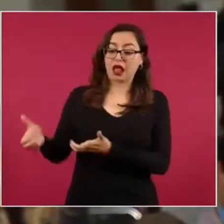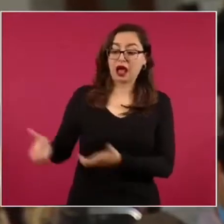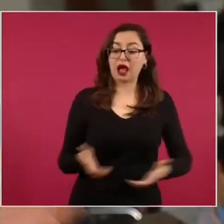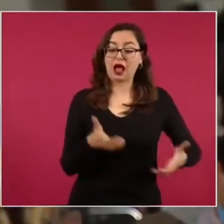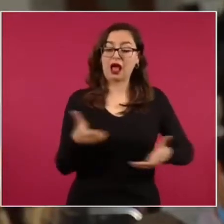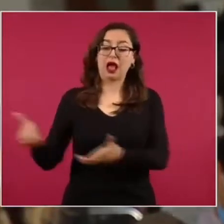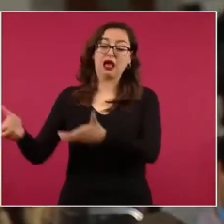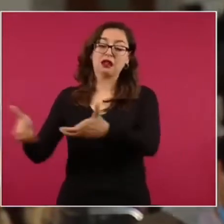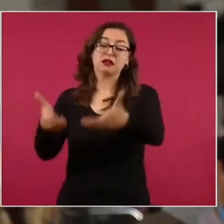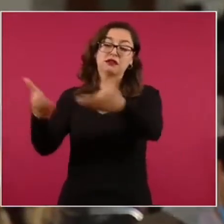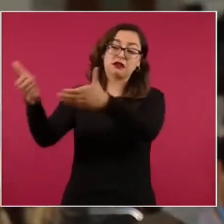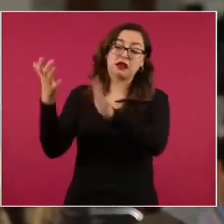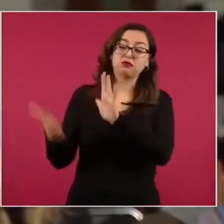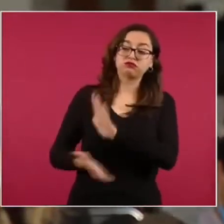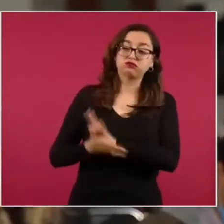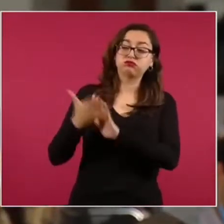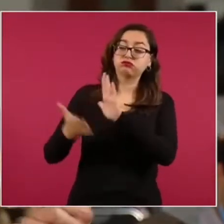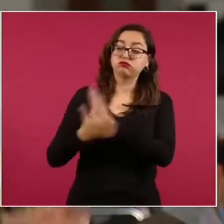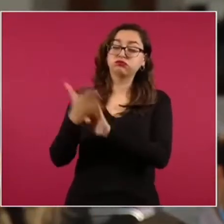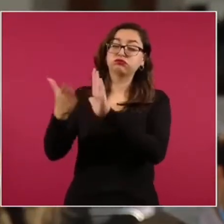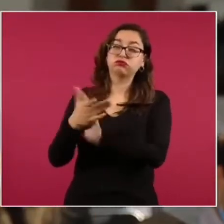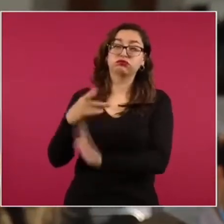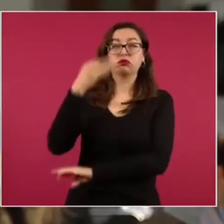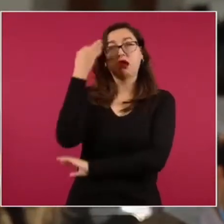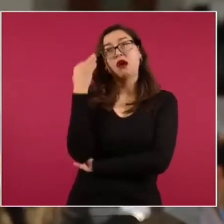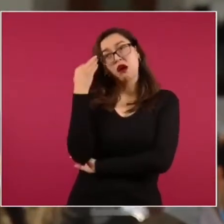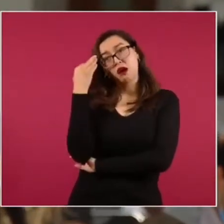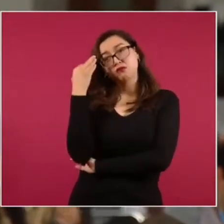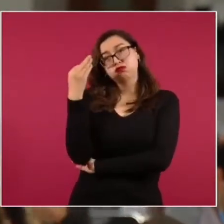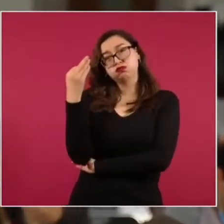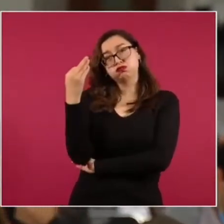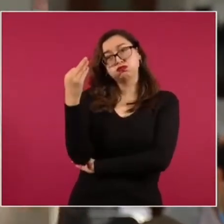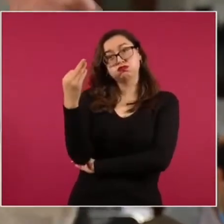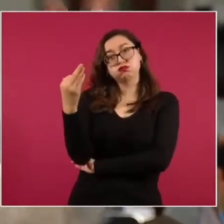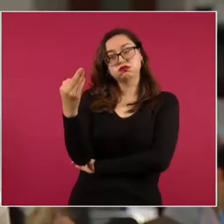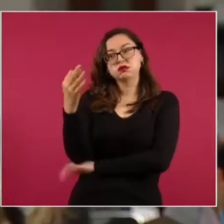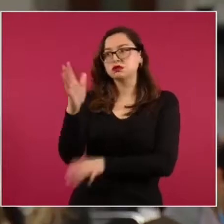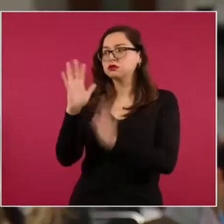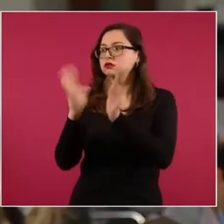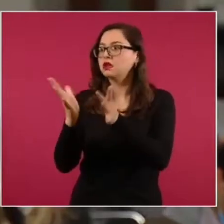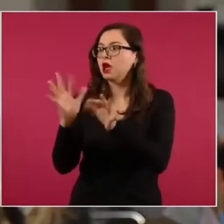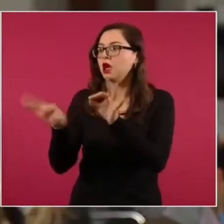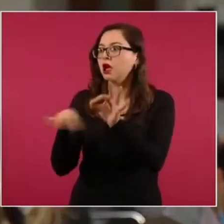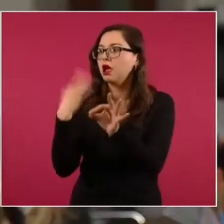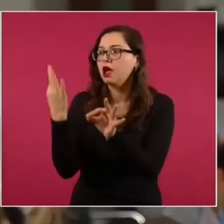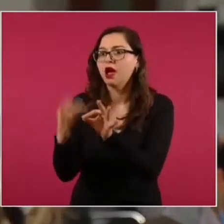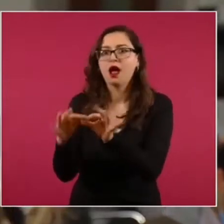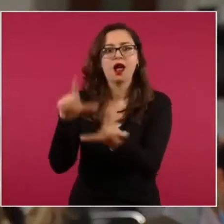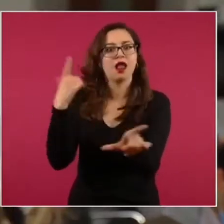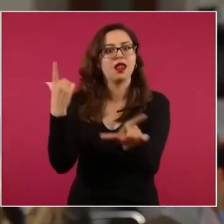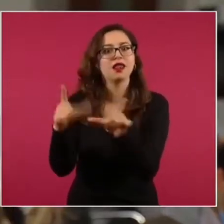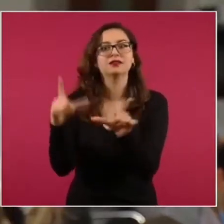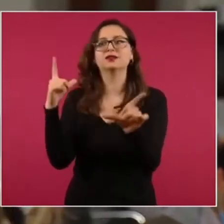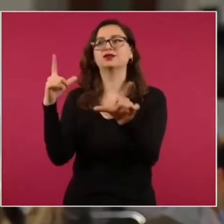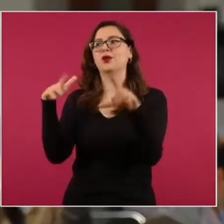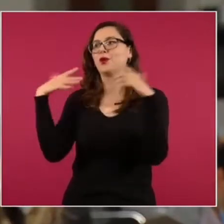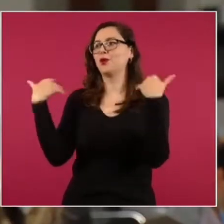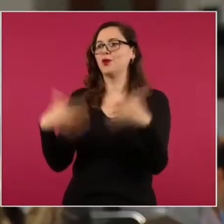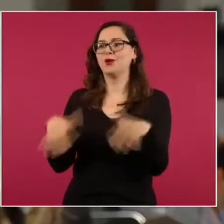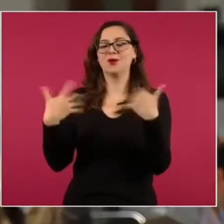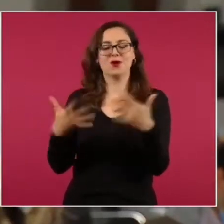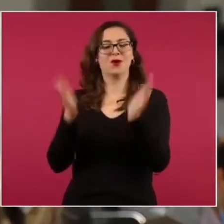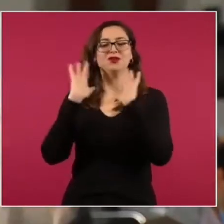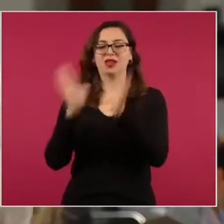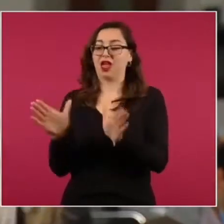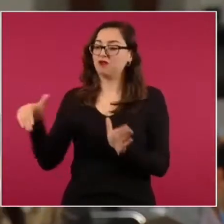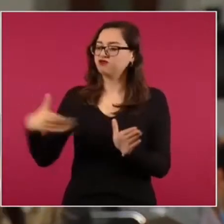tramo famoso de las curvas de Quijano, me refiero a la carretera federal 15, que ya están abiertas al tránsito normal,